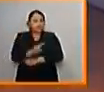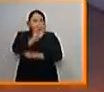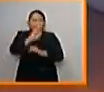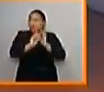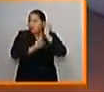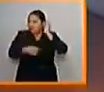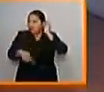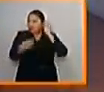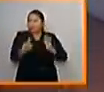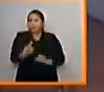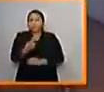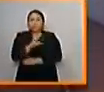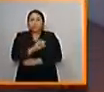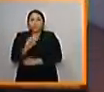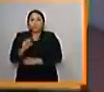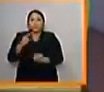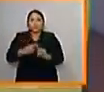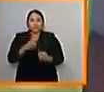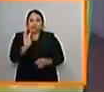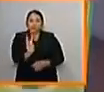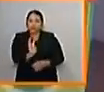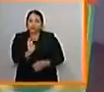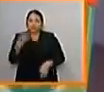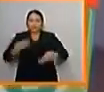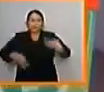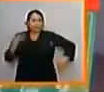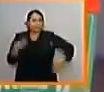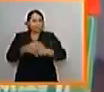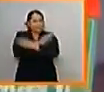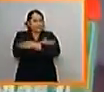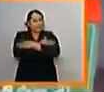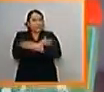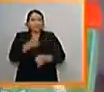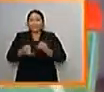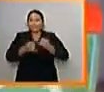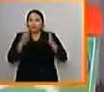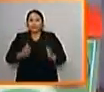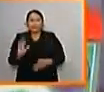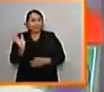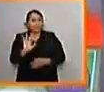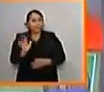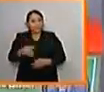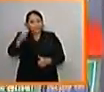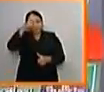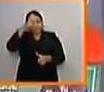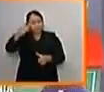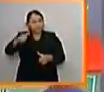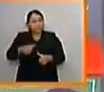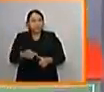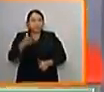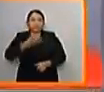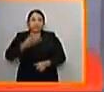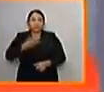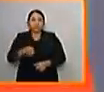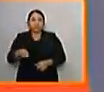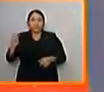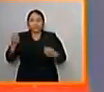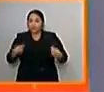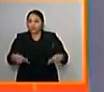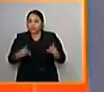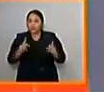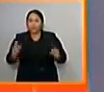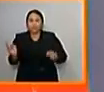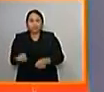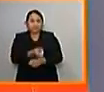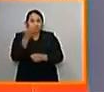más 1, 00 más 6. Muchas felicidades. Jugadores, me despido recordándoles que tienen una tercera oportunidad